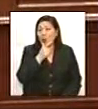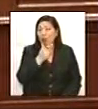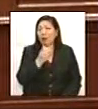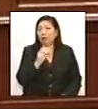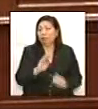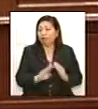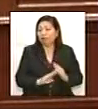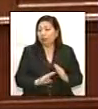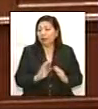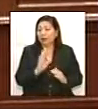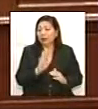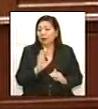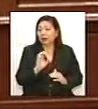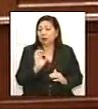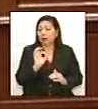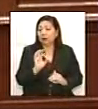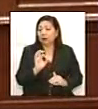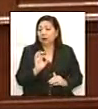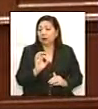saneamiento, tenemos el